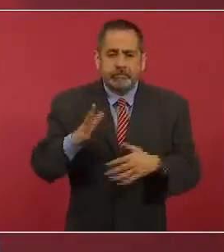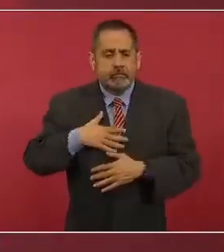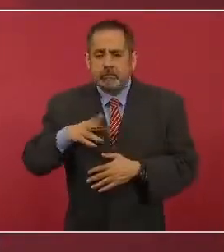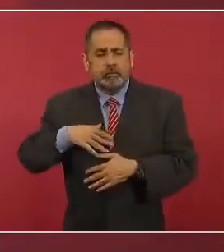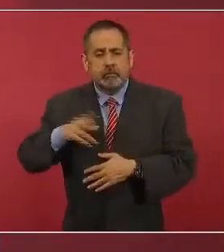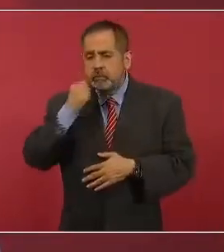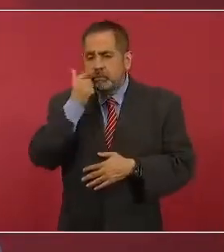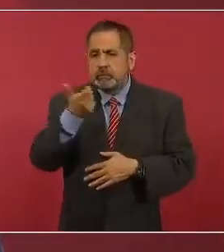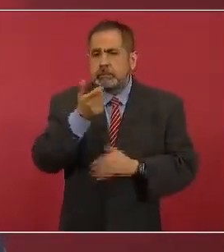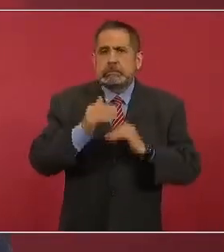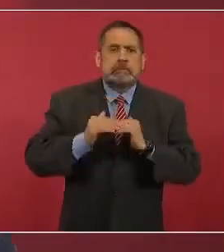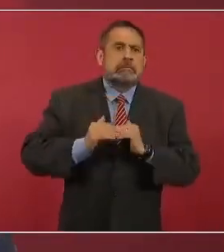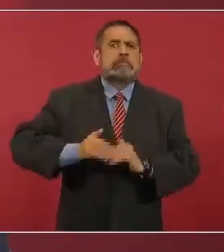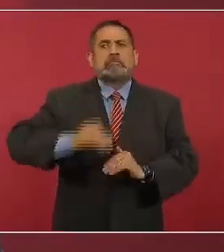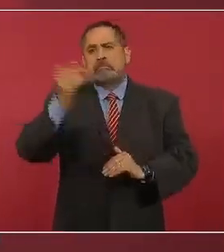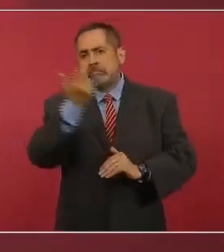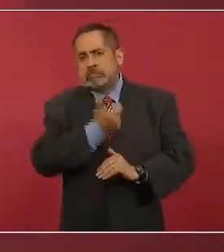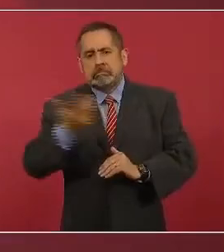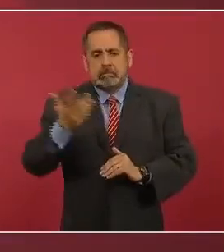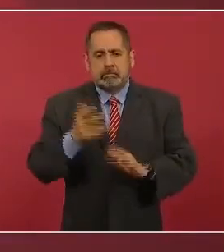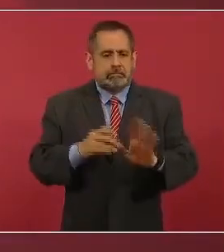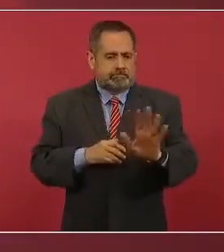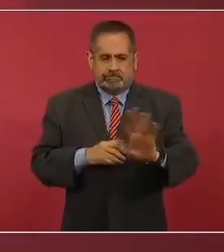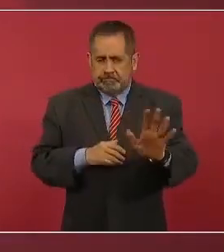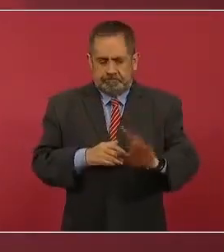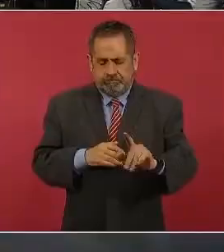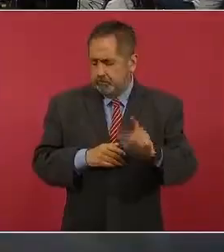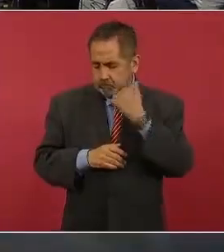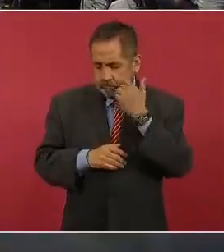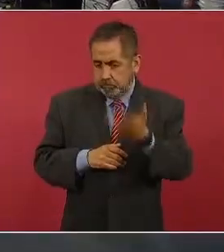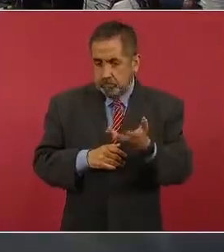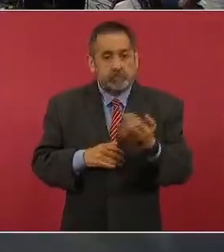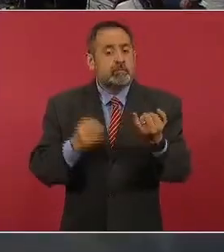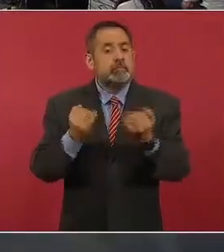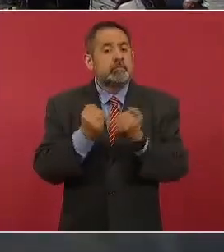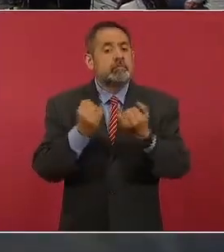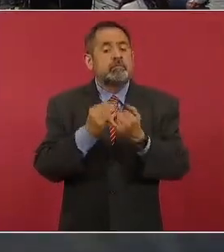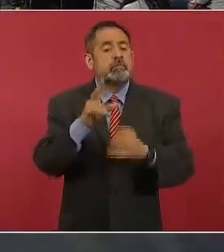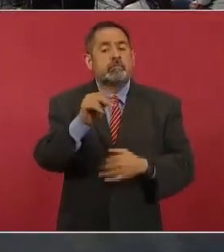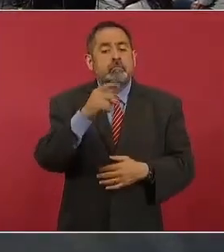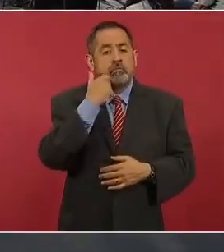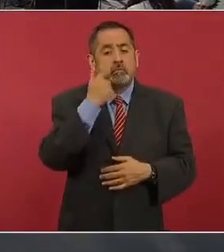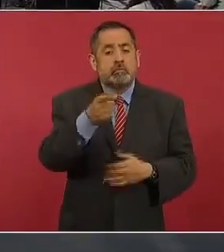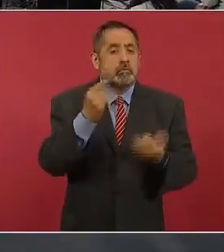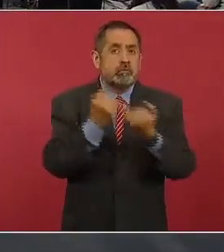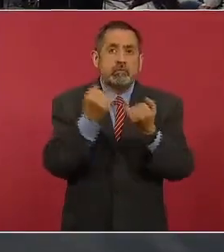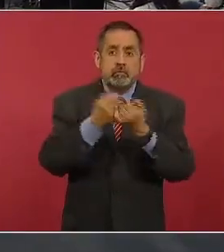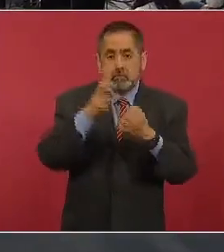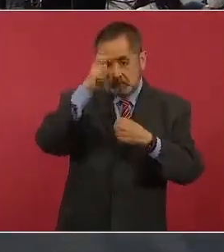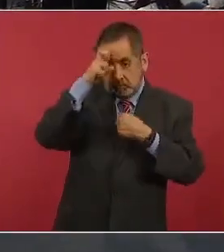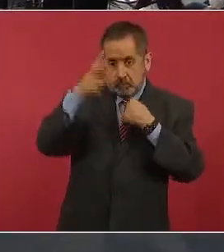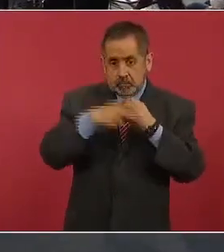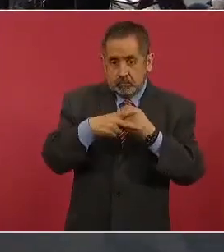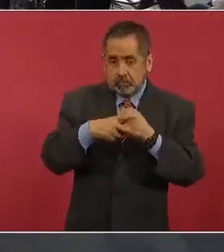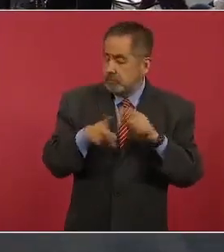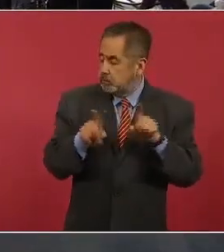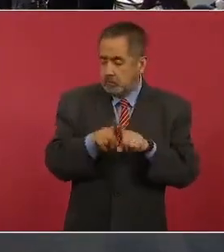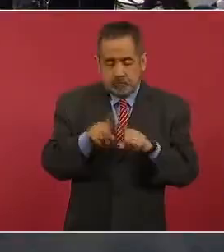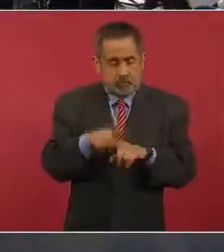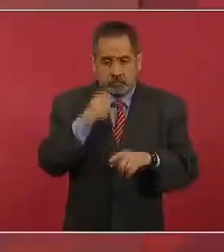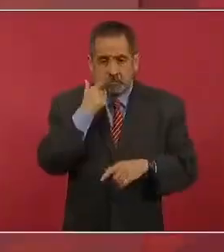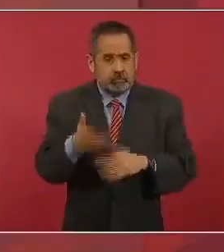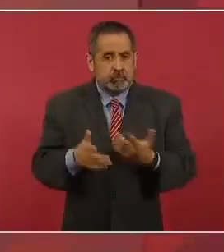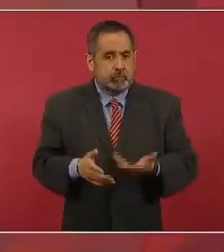eso, y mucho menos que nos pase lo que está sucediendo en Europa.